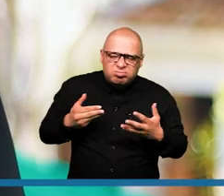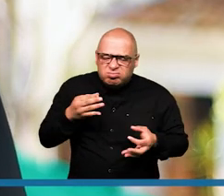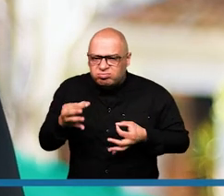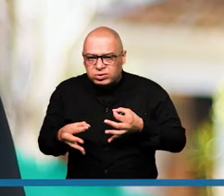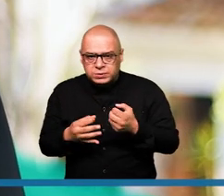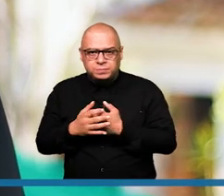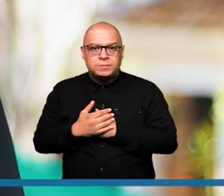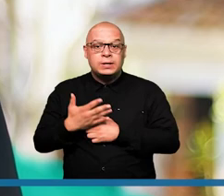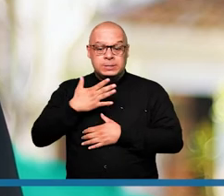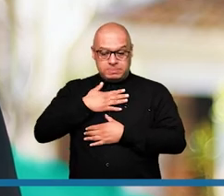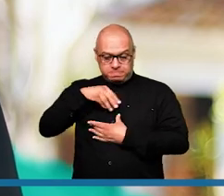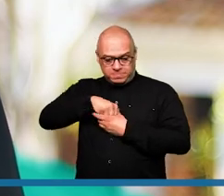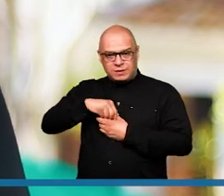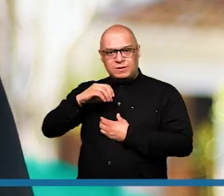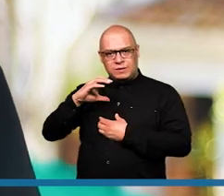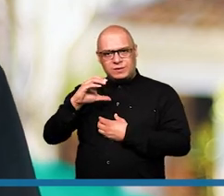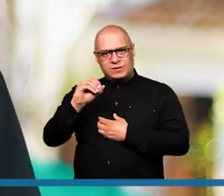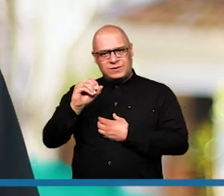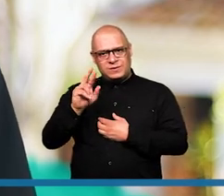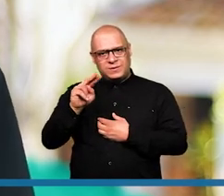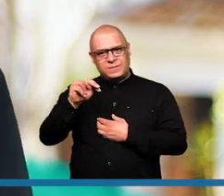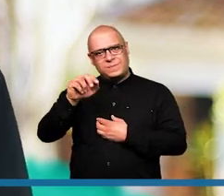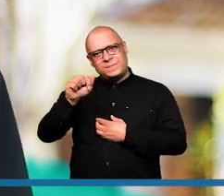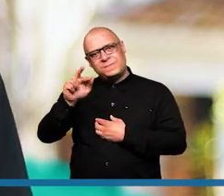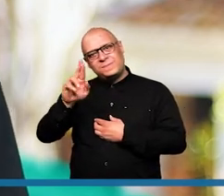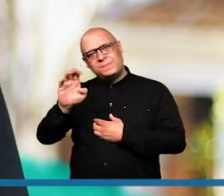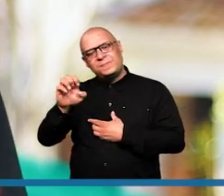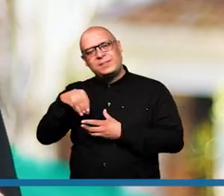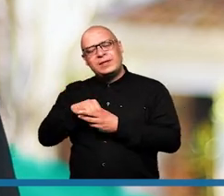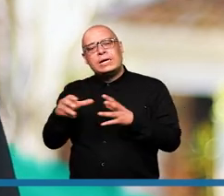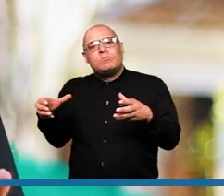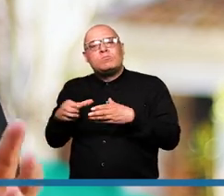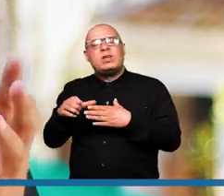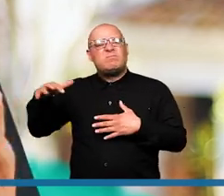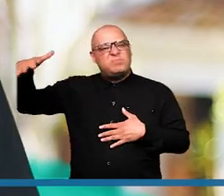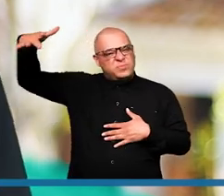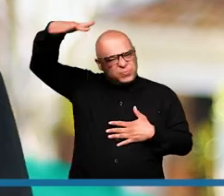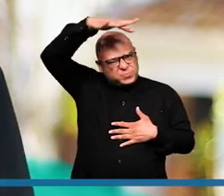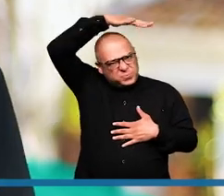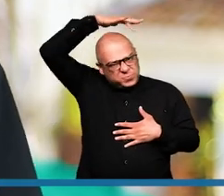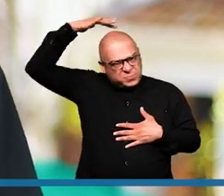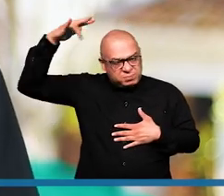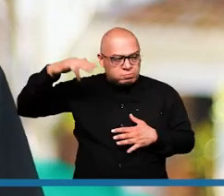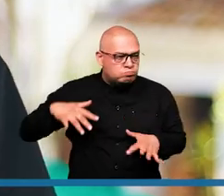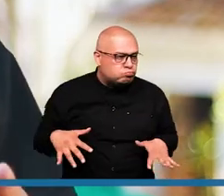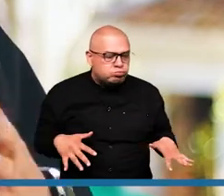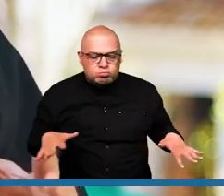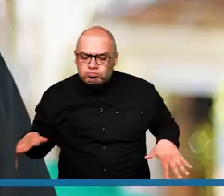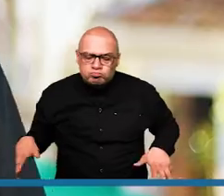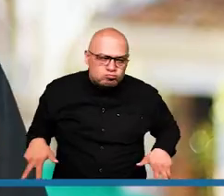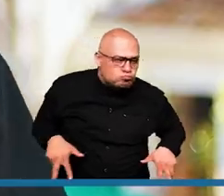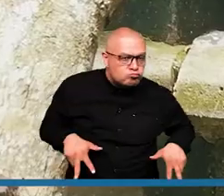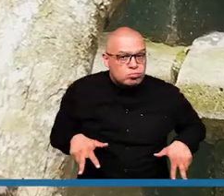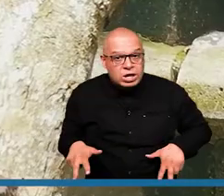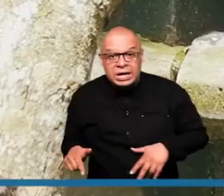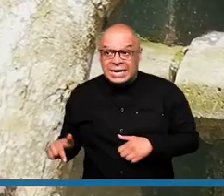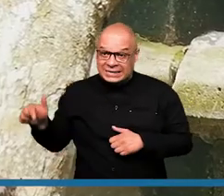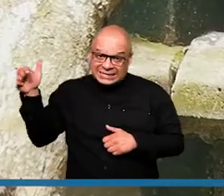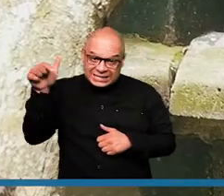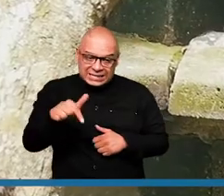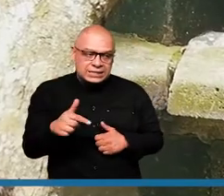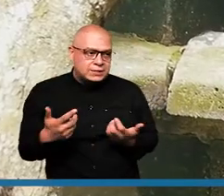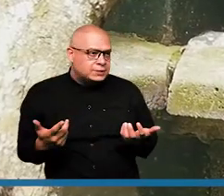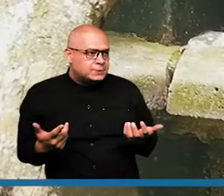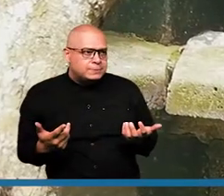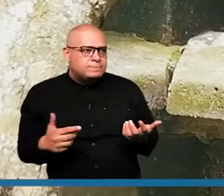nosotros trabajamos un grupo que son todo el grupo de las rapaces, en el que el área metropolitana, digamos, que se va quedando